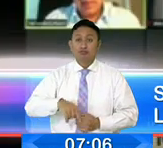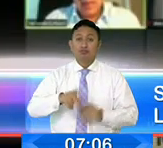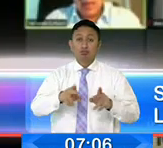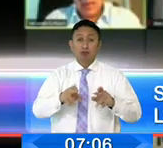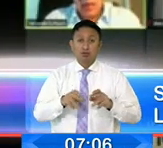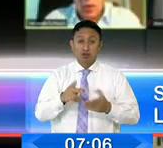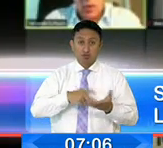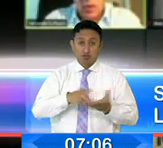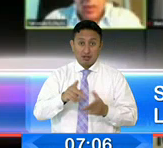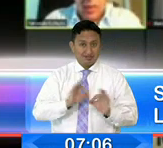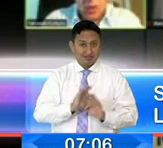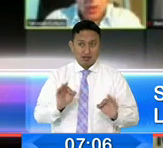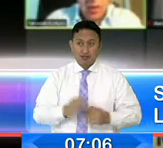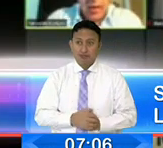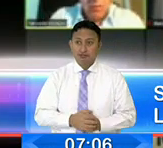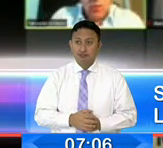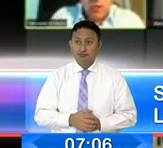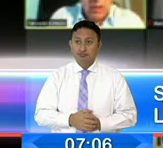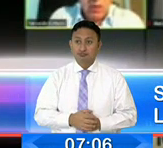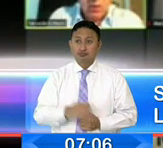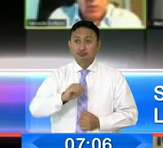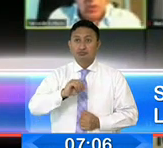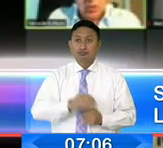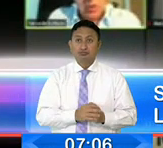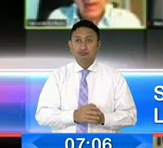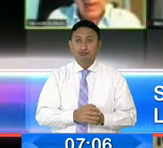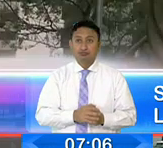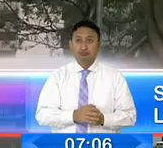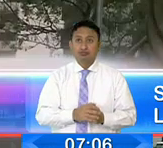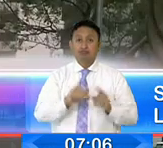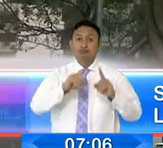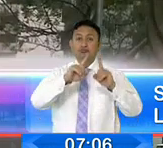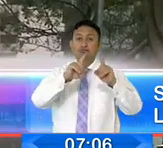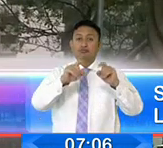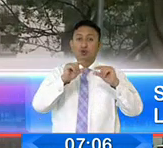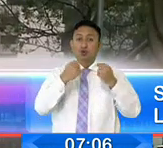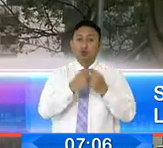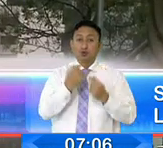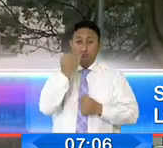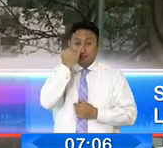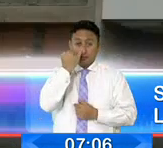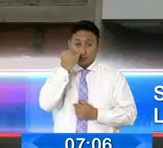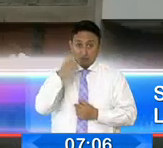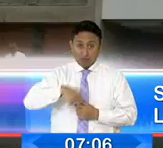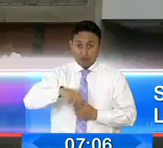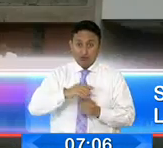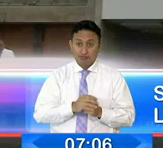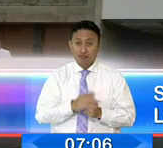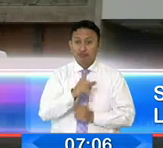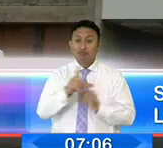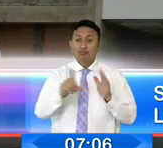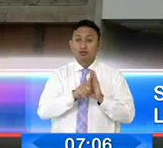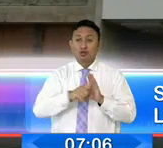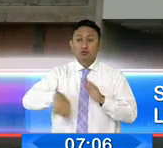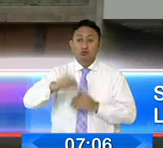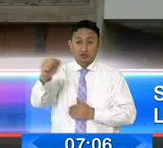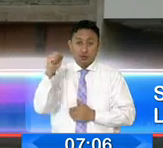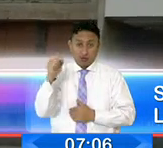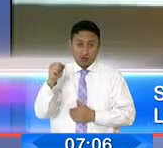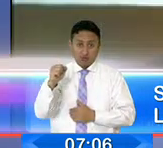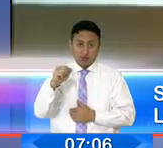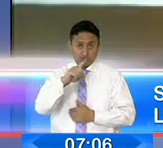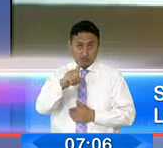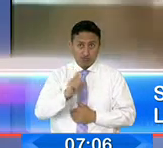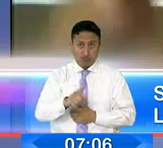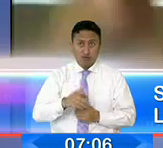Tema importante se consideró el regular la consulta prelegislativa a pueblos y nacionalidades cuando una ley afecte sus derechos colectivos.